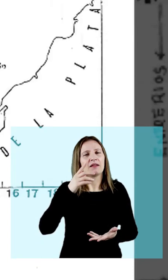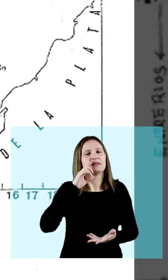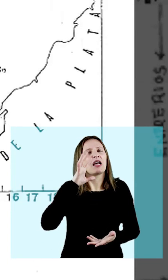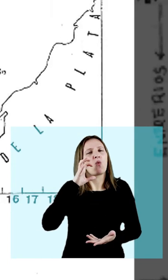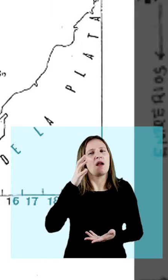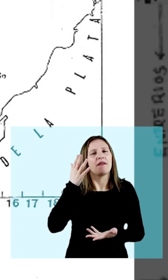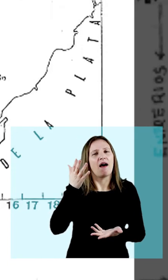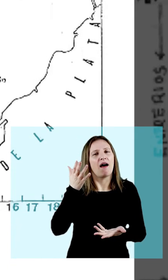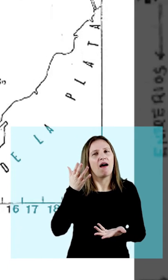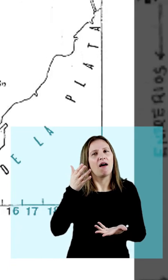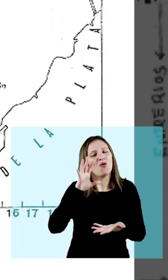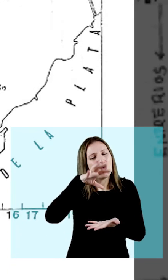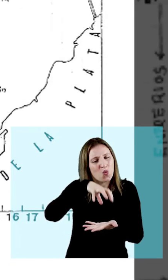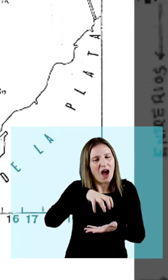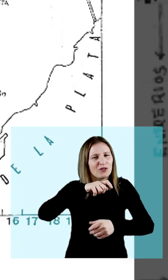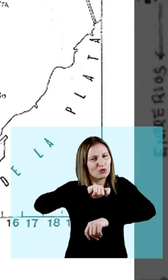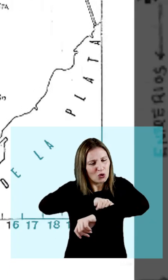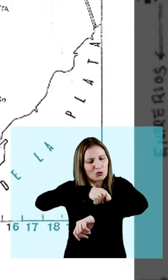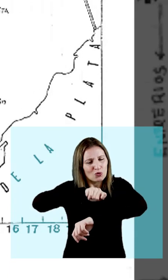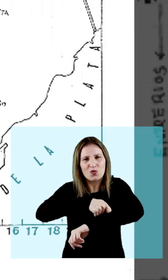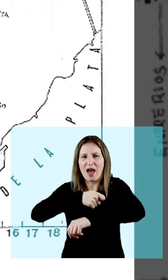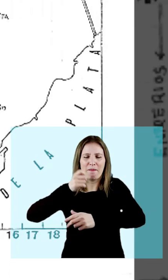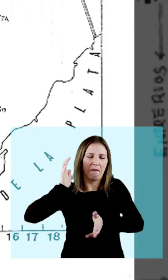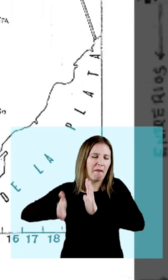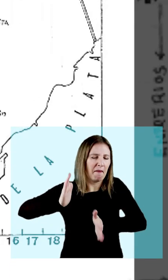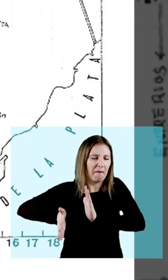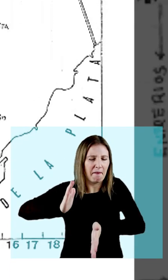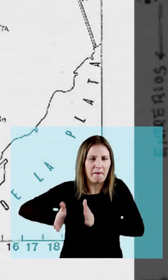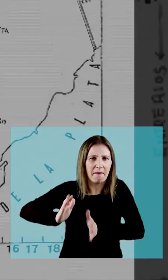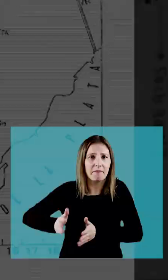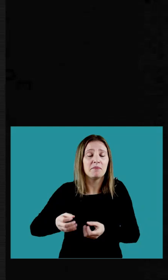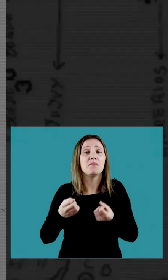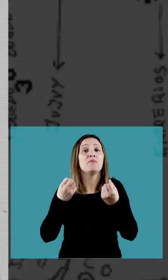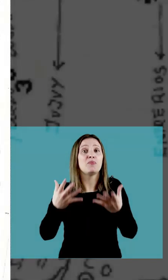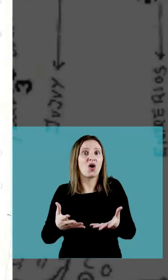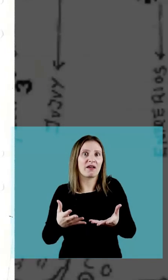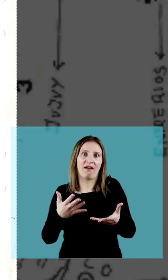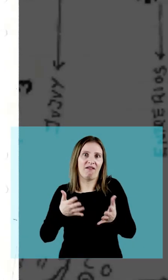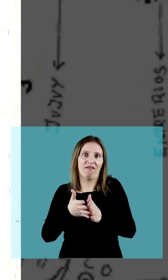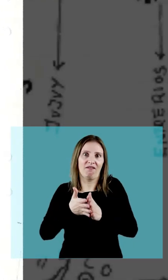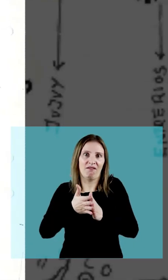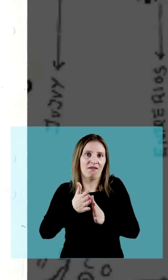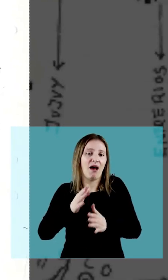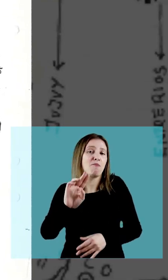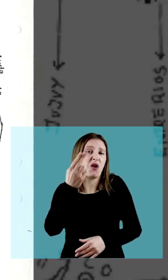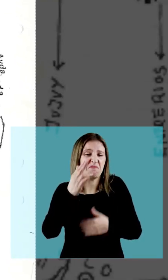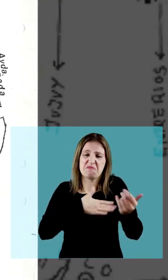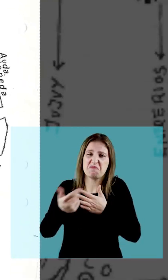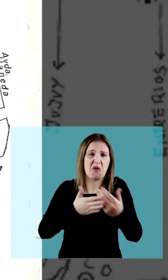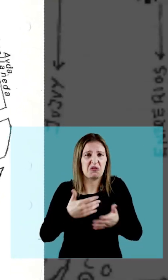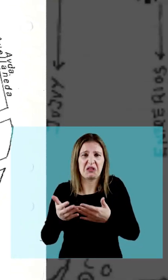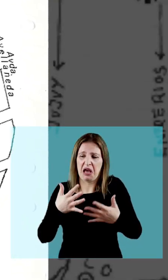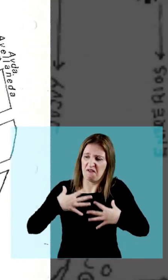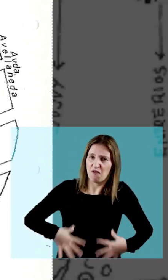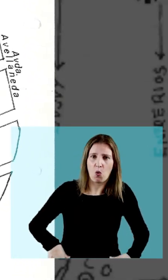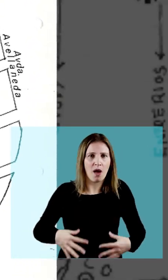un lugar de una tortura sin límites porque el destino era la muerte, entonces no importaban las condiciones